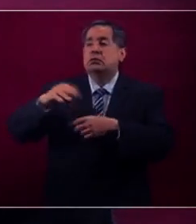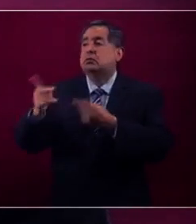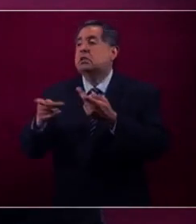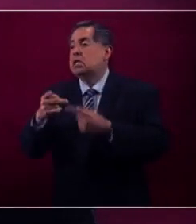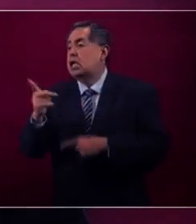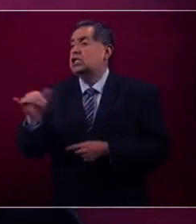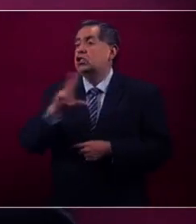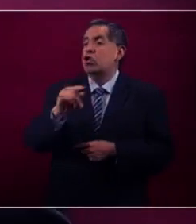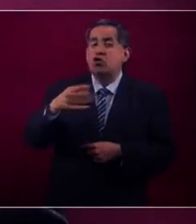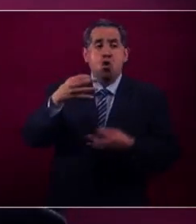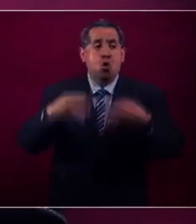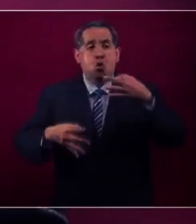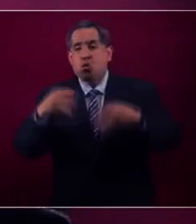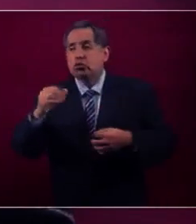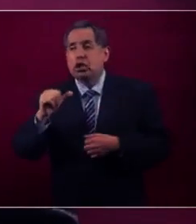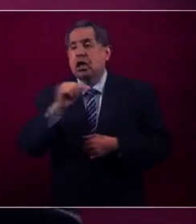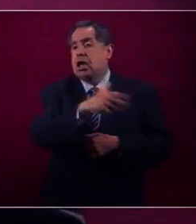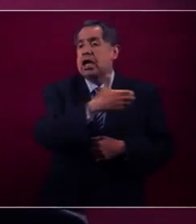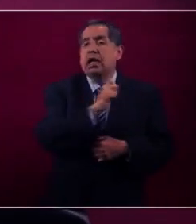para que el pueblo decida